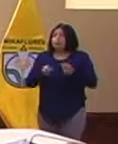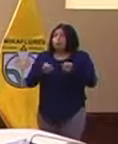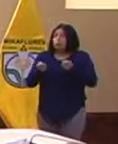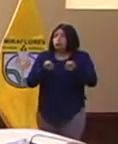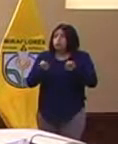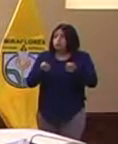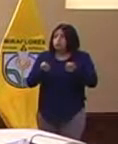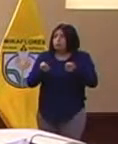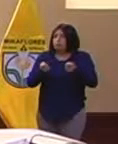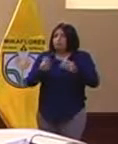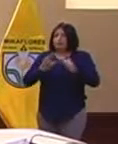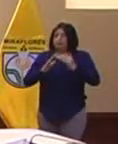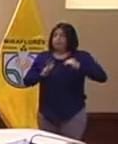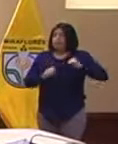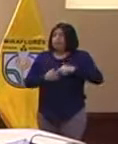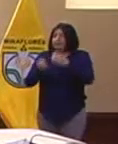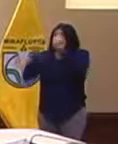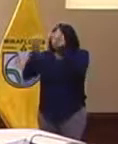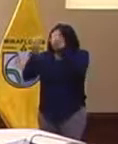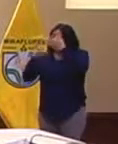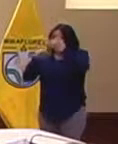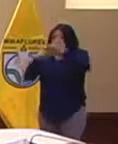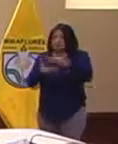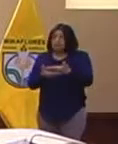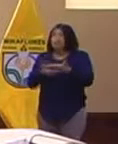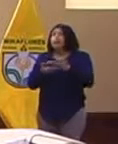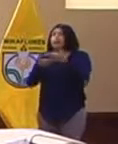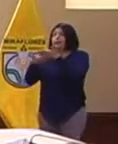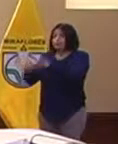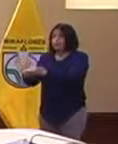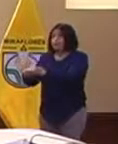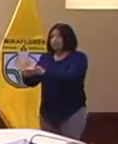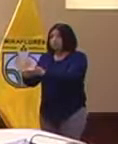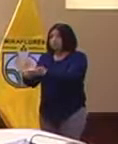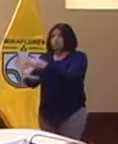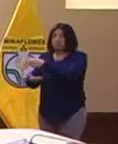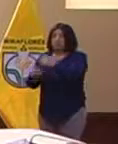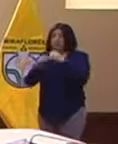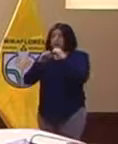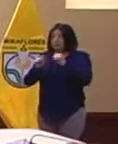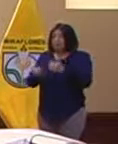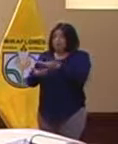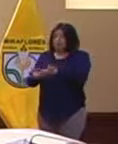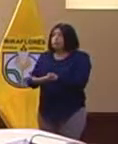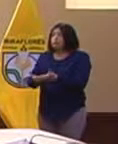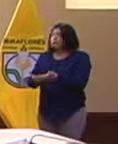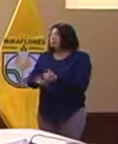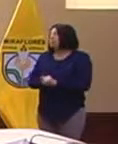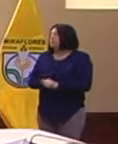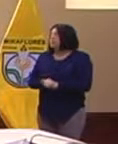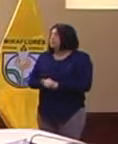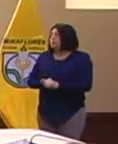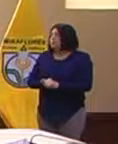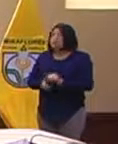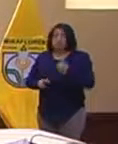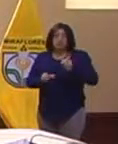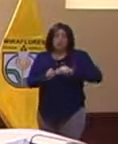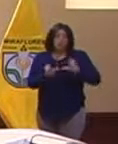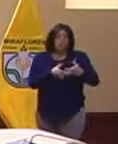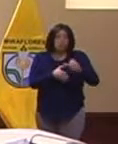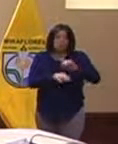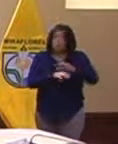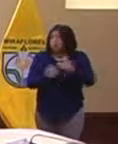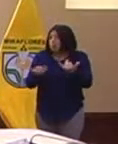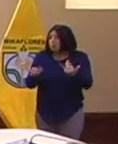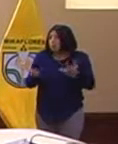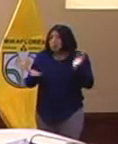Institucional. Este informe se encuentra a disposición de la Secretaría General si algún miembro del Consejo quisiera